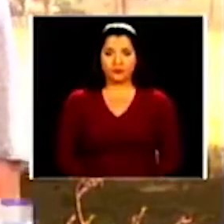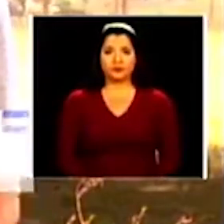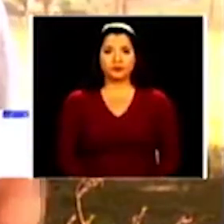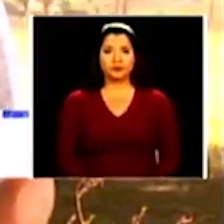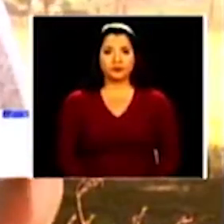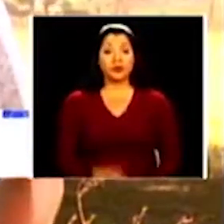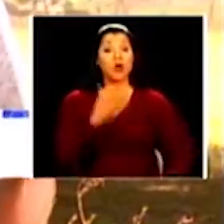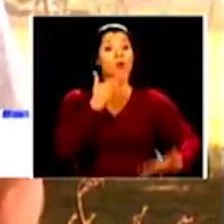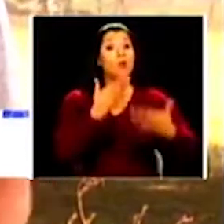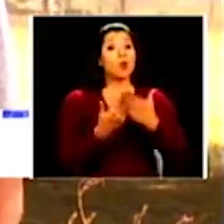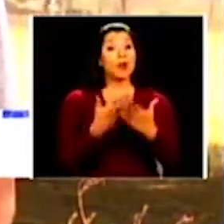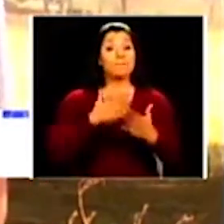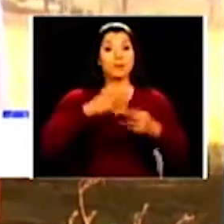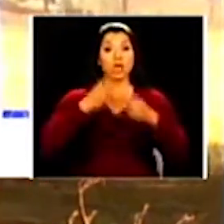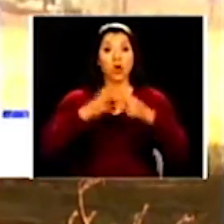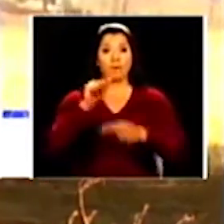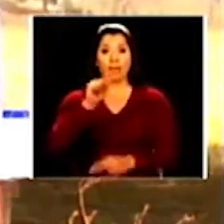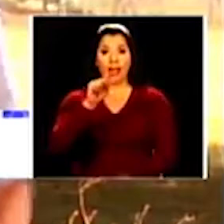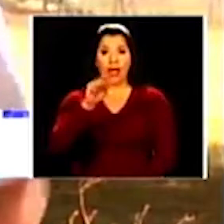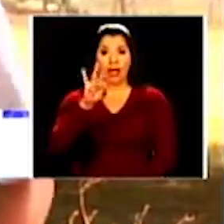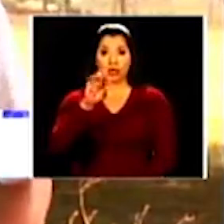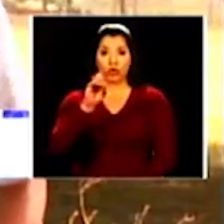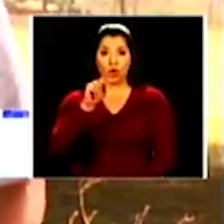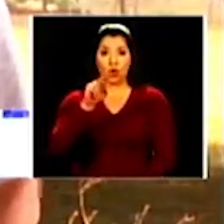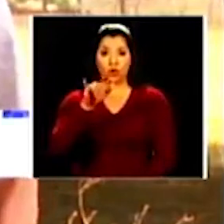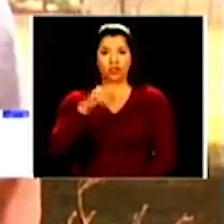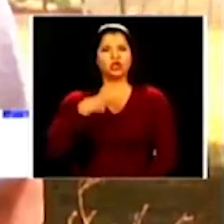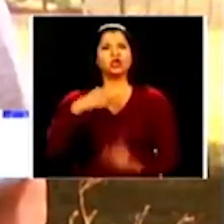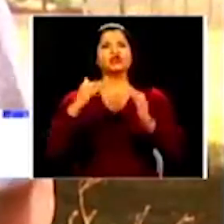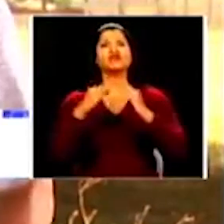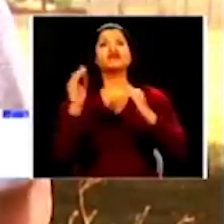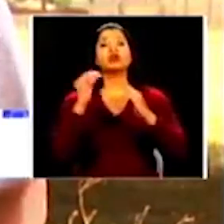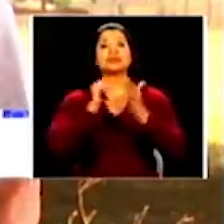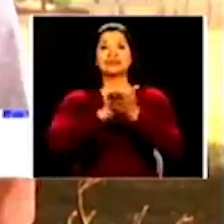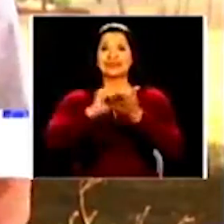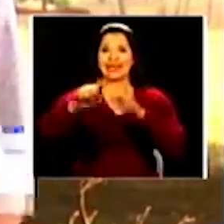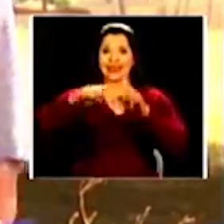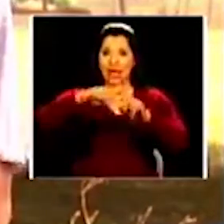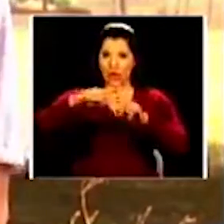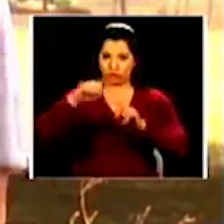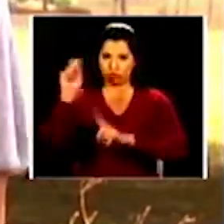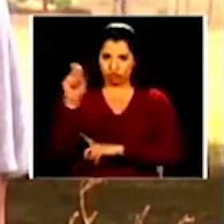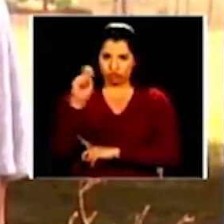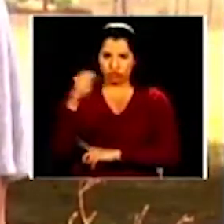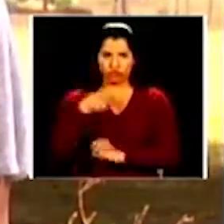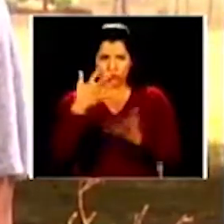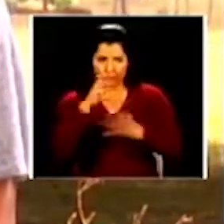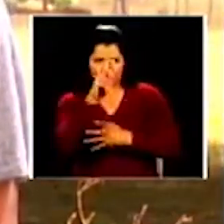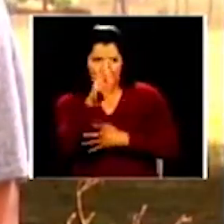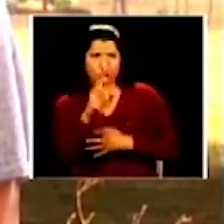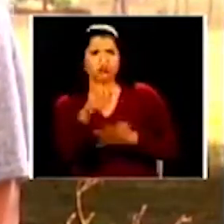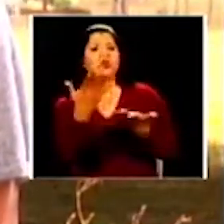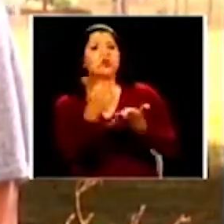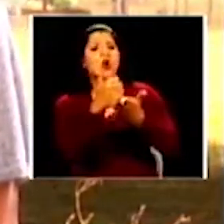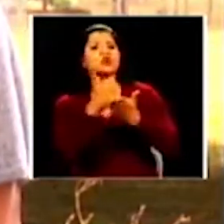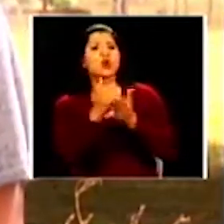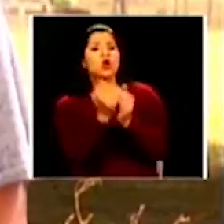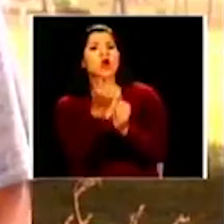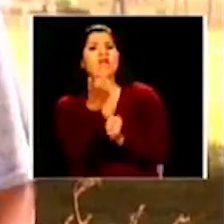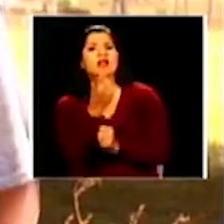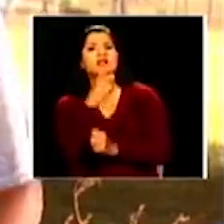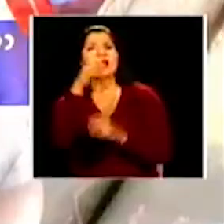Bueno, mi nombre es Anthony, soy de Santa Cruz. Quisiera hacer una pregunta, ¿cómo nos van a ayudar con las desastres naturales que se den en esta